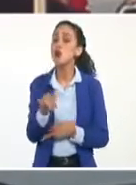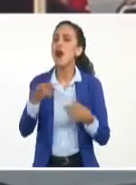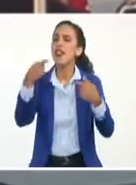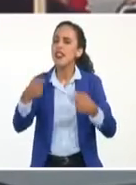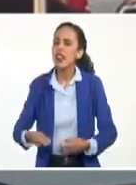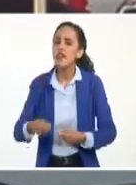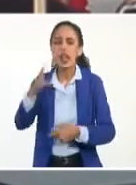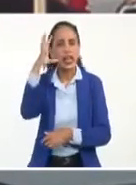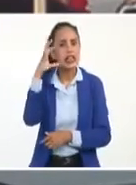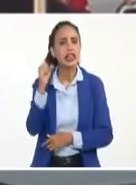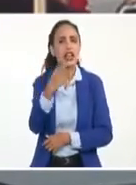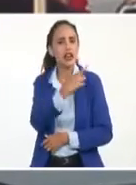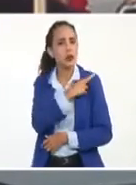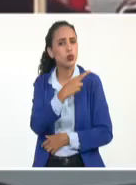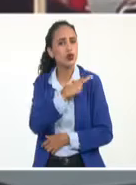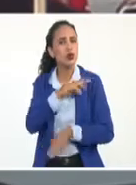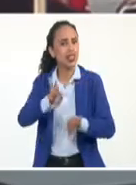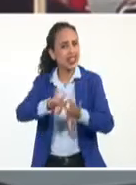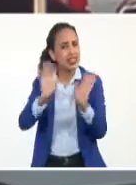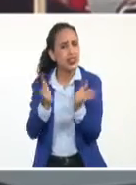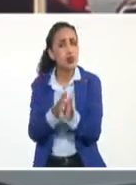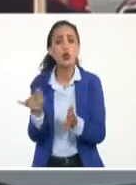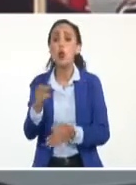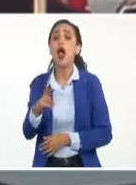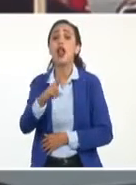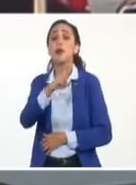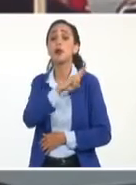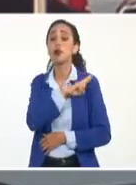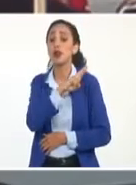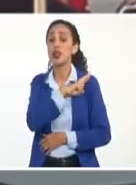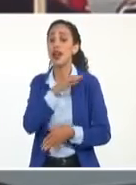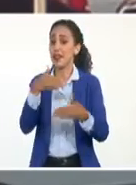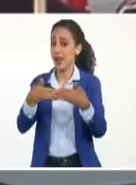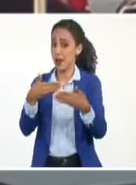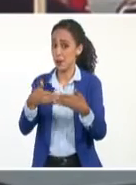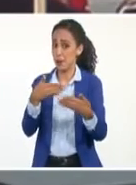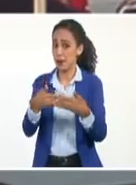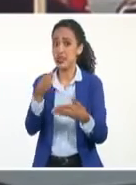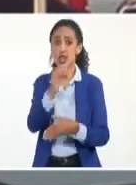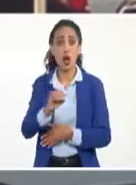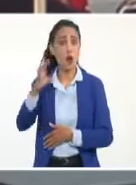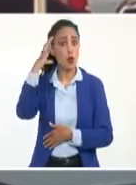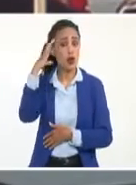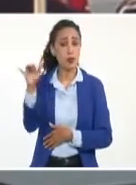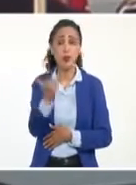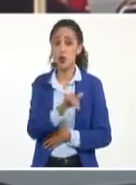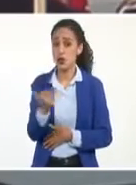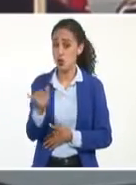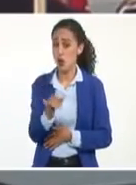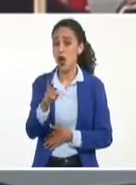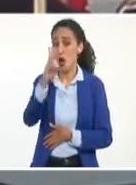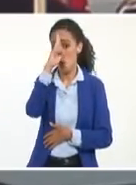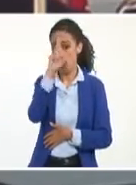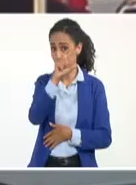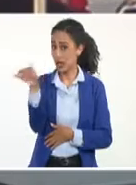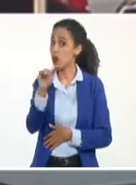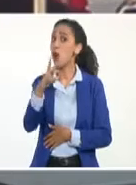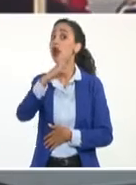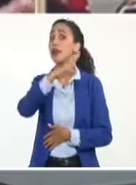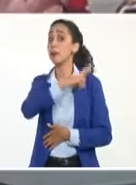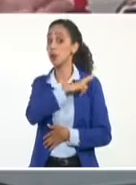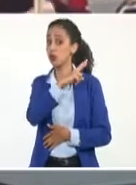todos. La responsabilidad de las instituciones, la responsabilidad sobre todo de las instituciones del sistema de salud, pero también